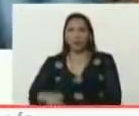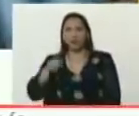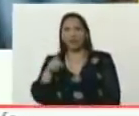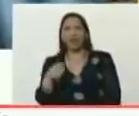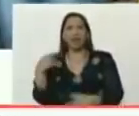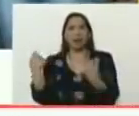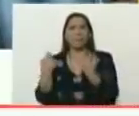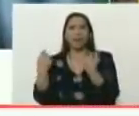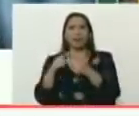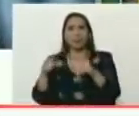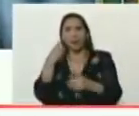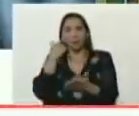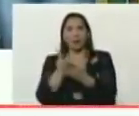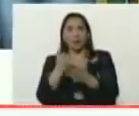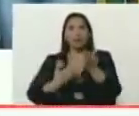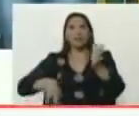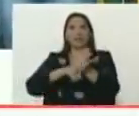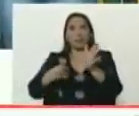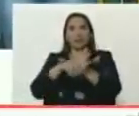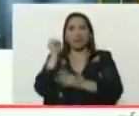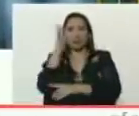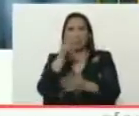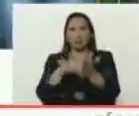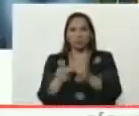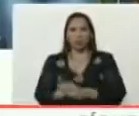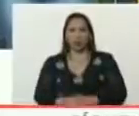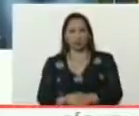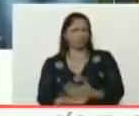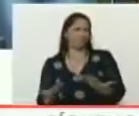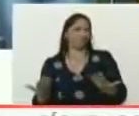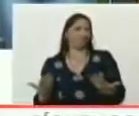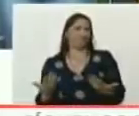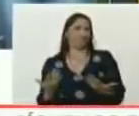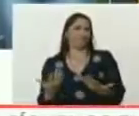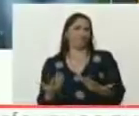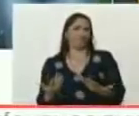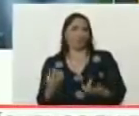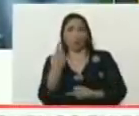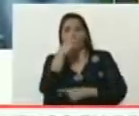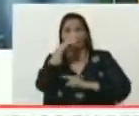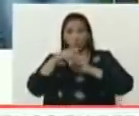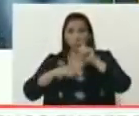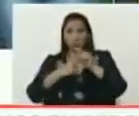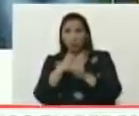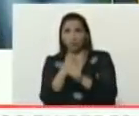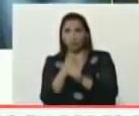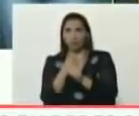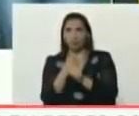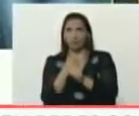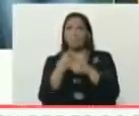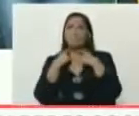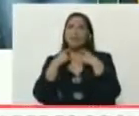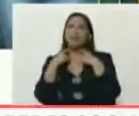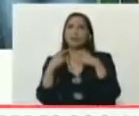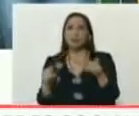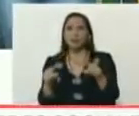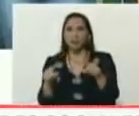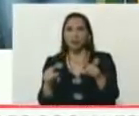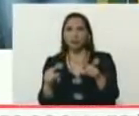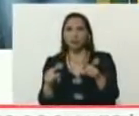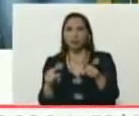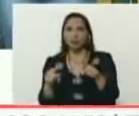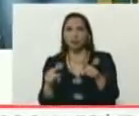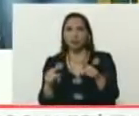en campaña para ver si repite en esa Asamblea Nacional. Un año perdido en su